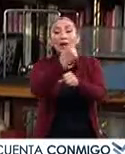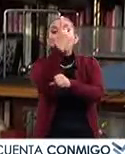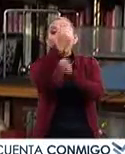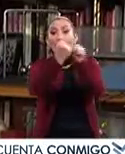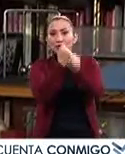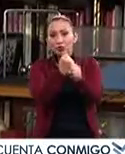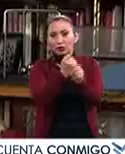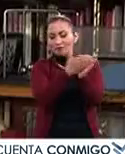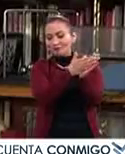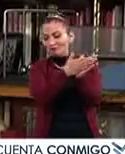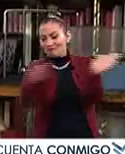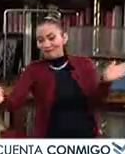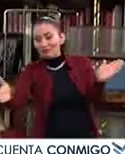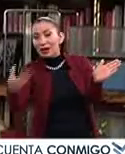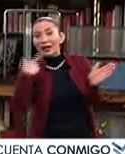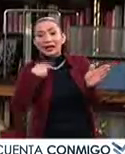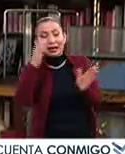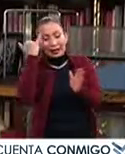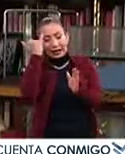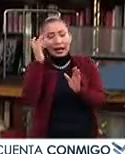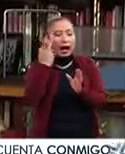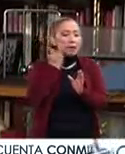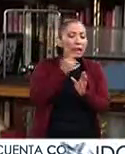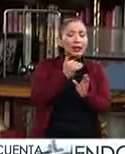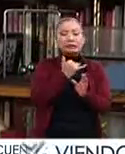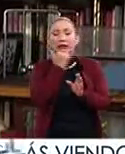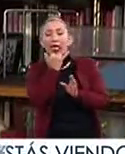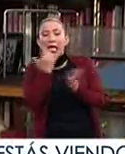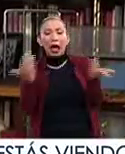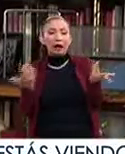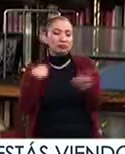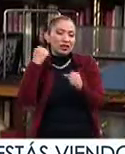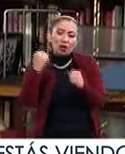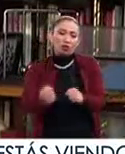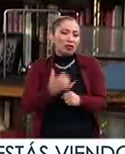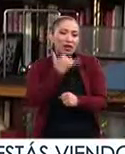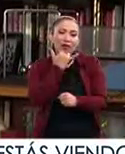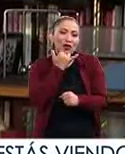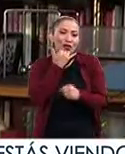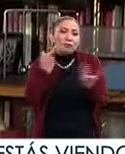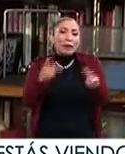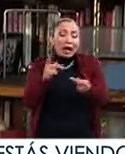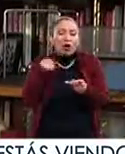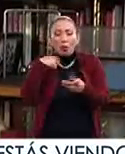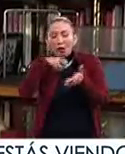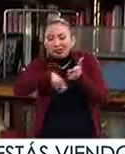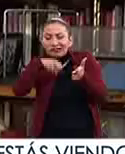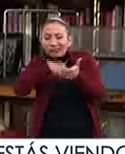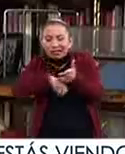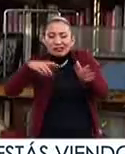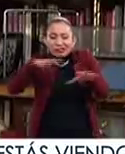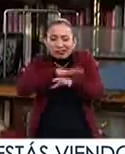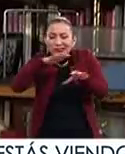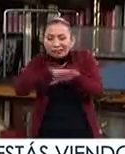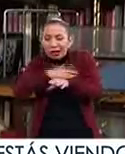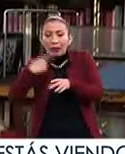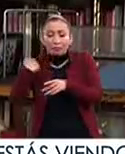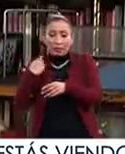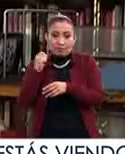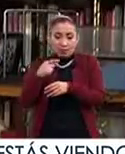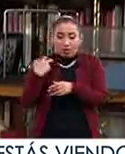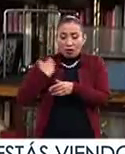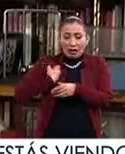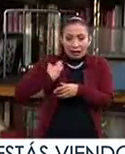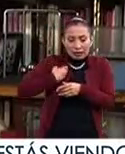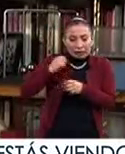año. Y a partir de una política de ensayo y error vamos a meter la pata, pero vamos a tener una capacidad para criticarnos